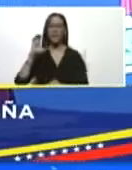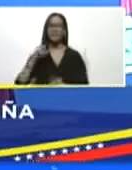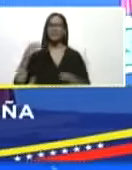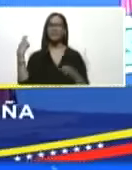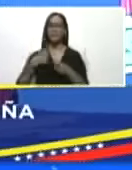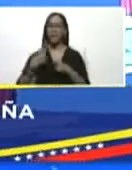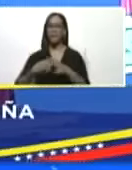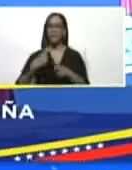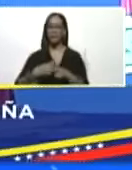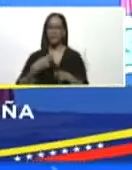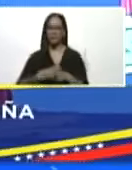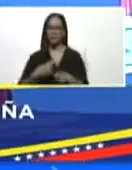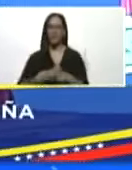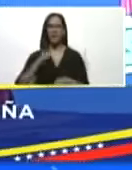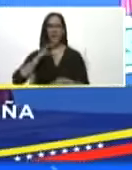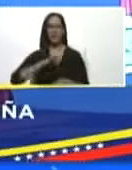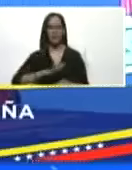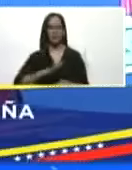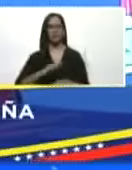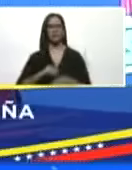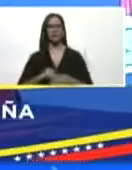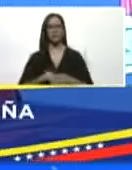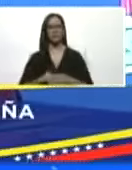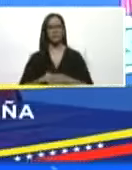amenaza en que está sometido,